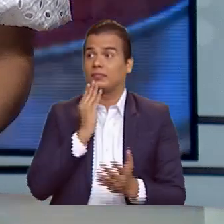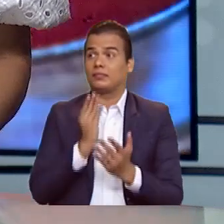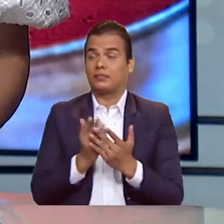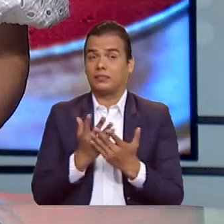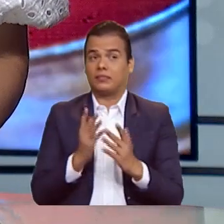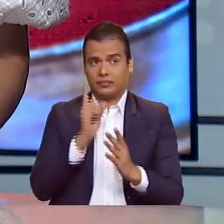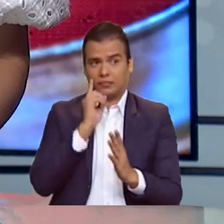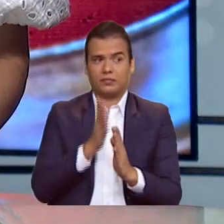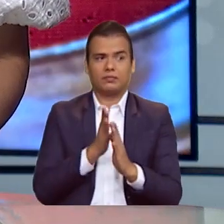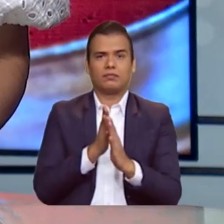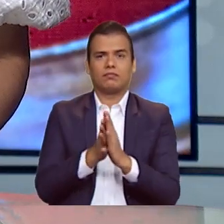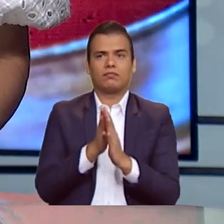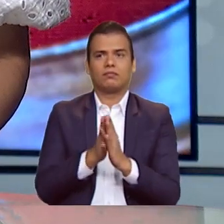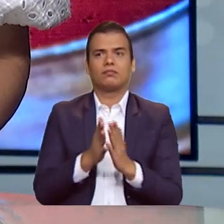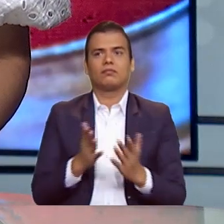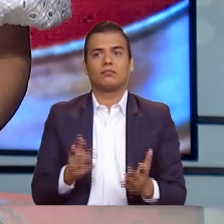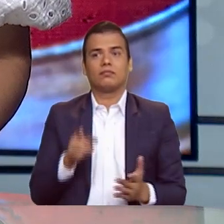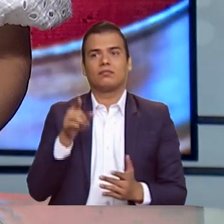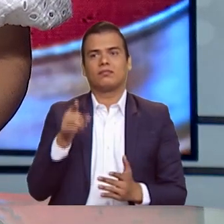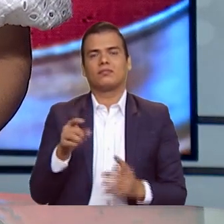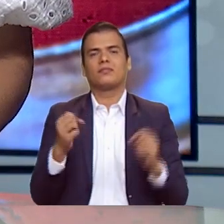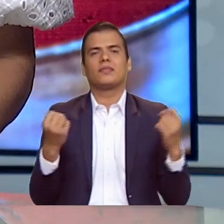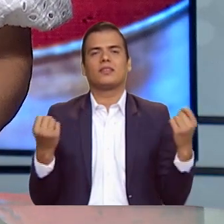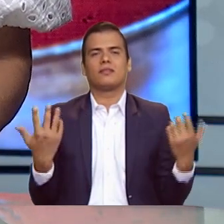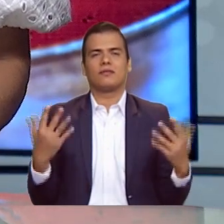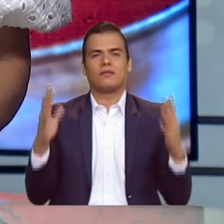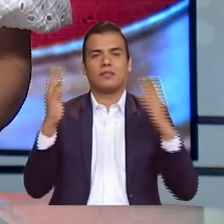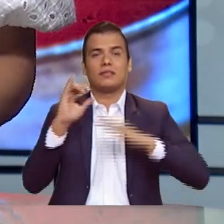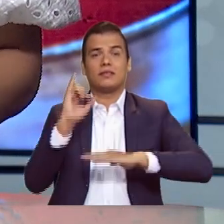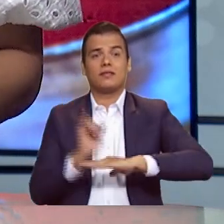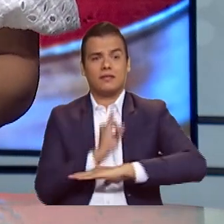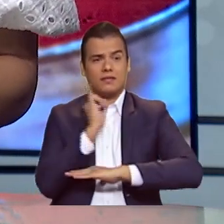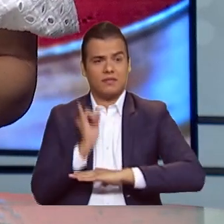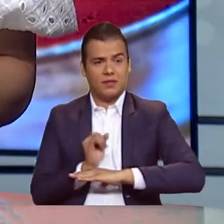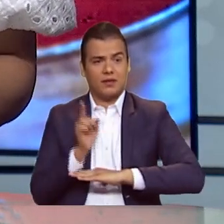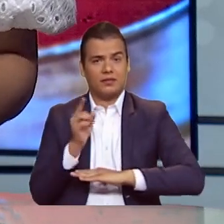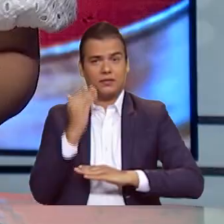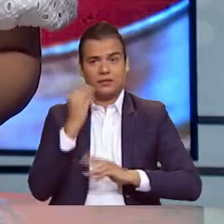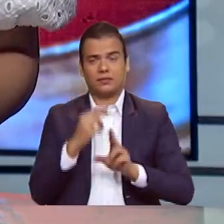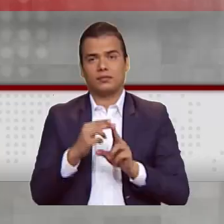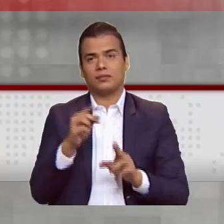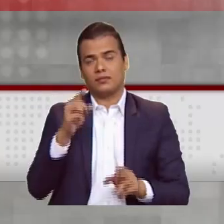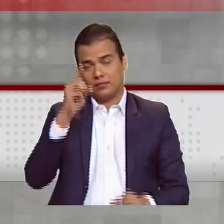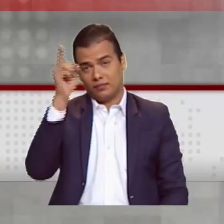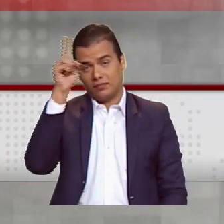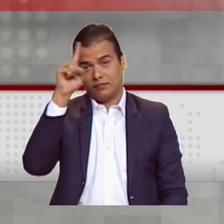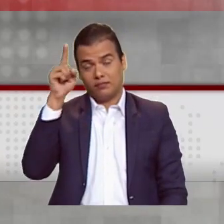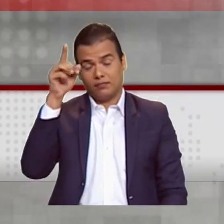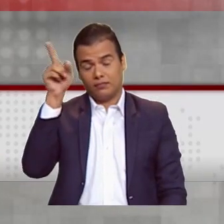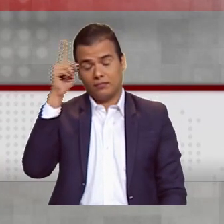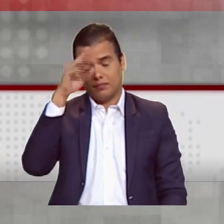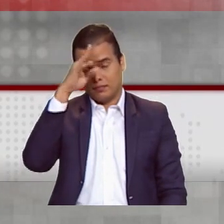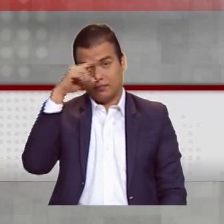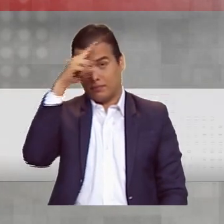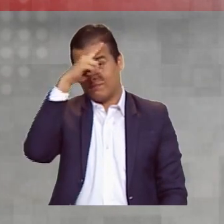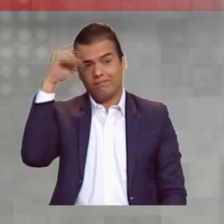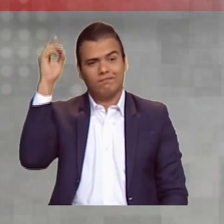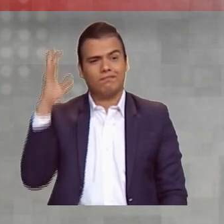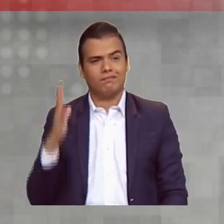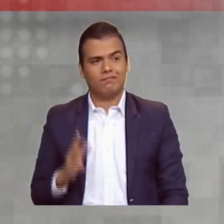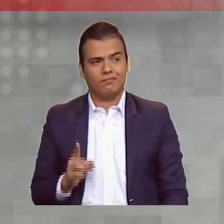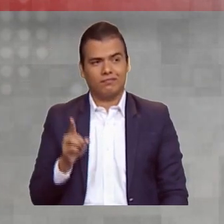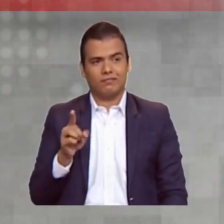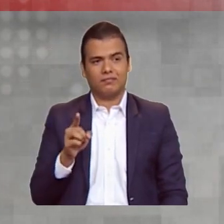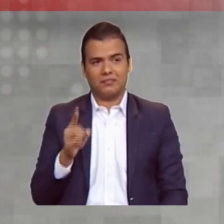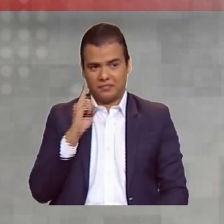seguimos recorriendo la región y en directo desde el festival de tríos en ipiales nariño esta estefanía távima del canal regional de televisión telepacífico